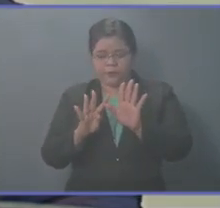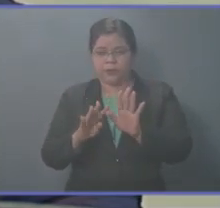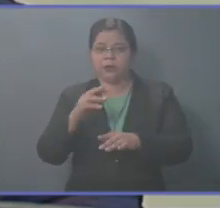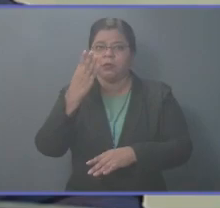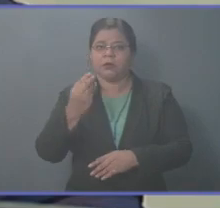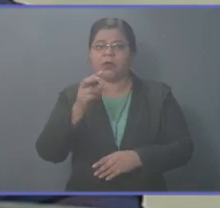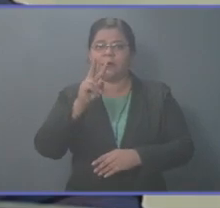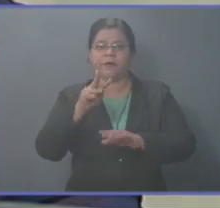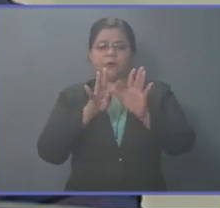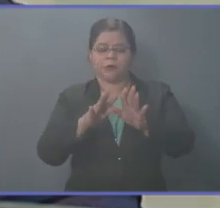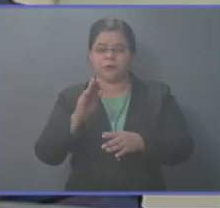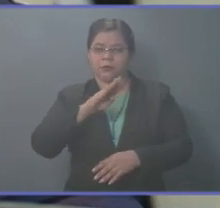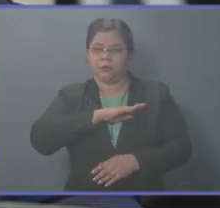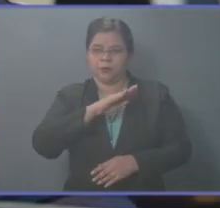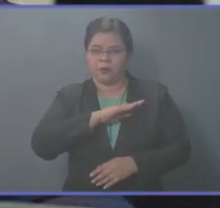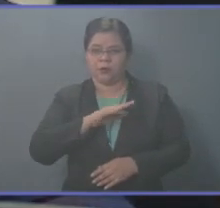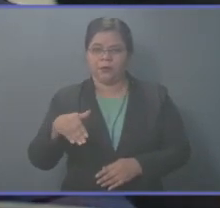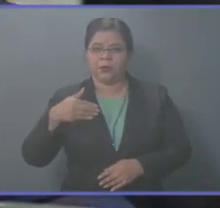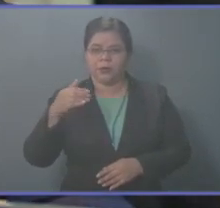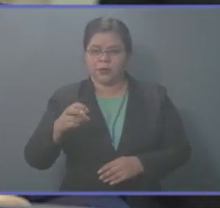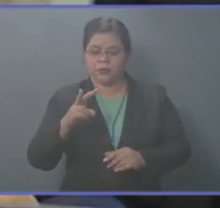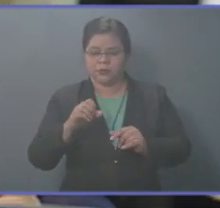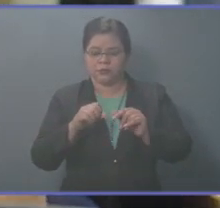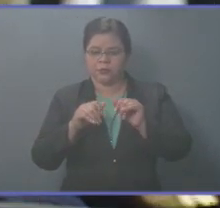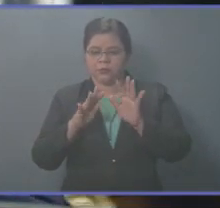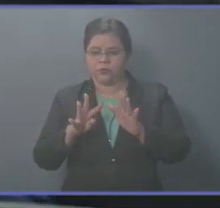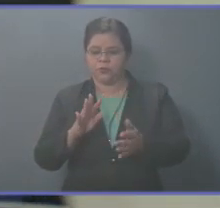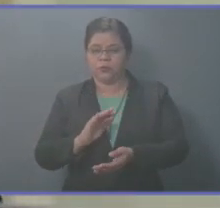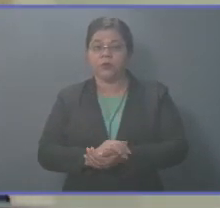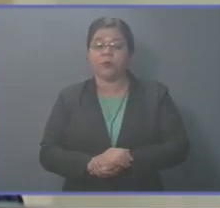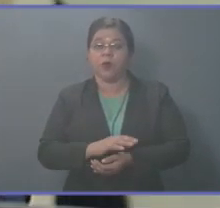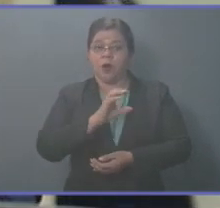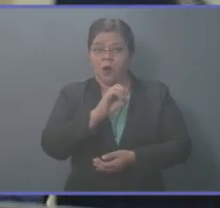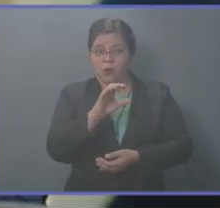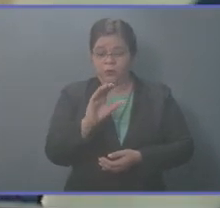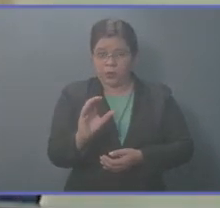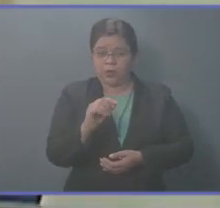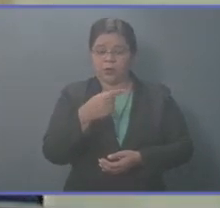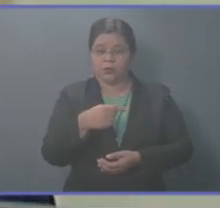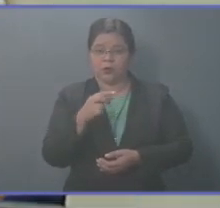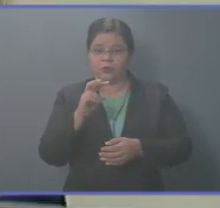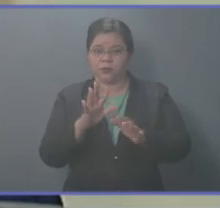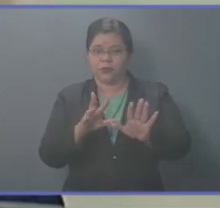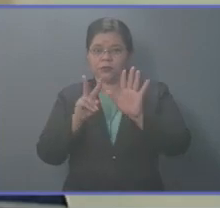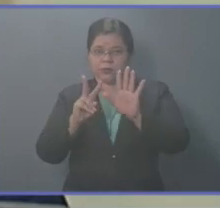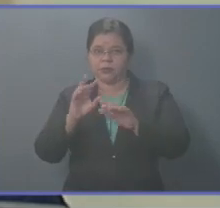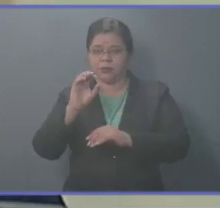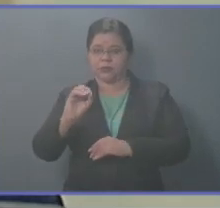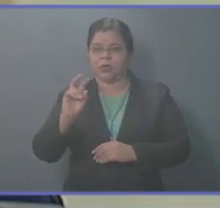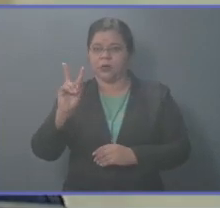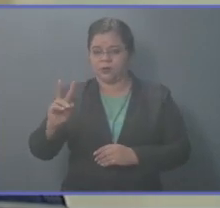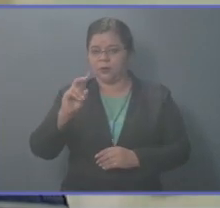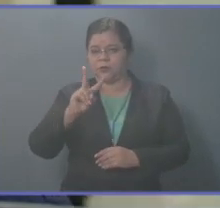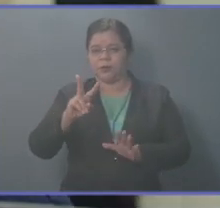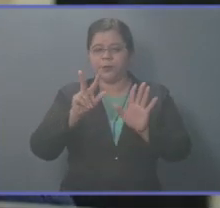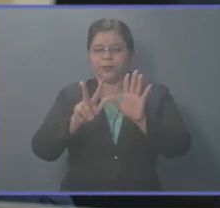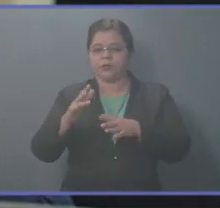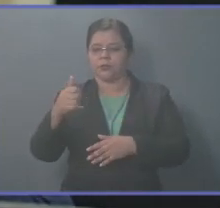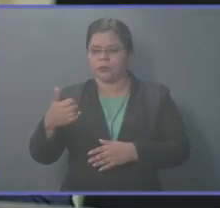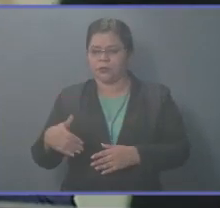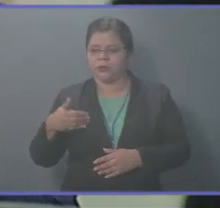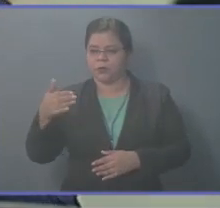de 29 de septiembre del 2009 y opinión consultiva OC-17 Pleca 02 de 28 de agosto